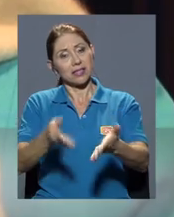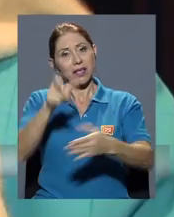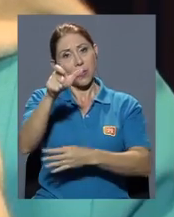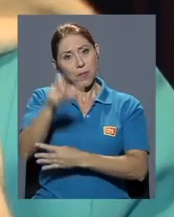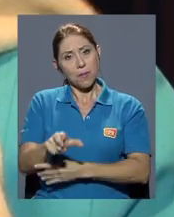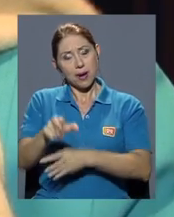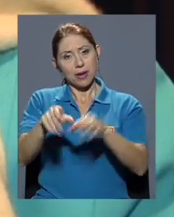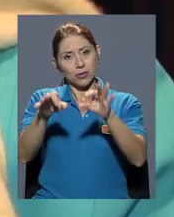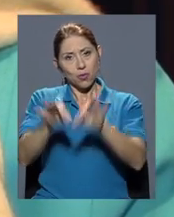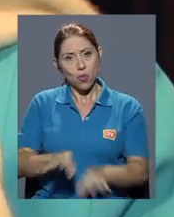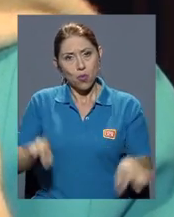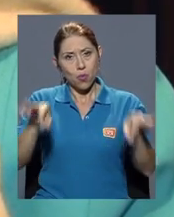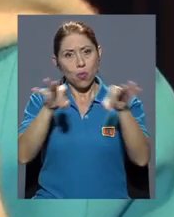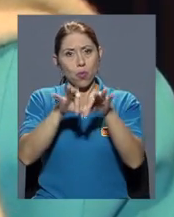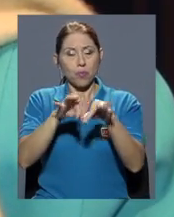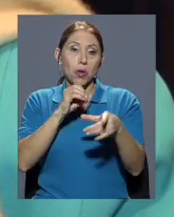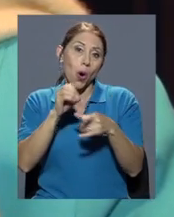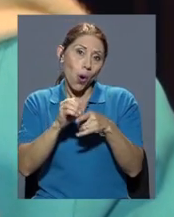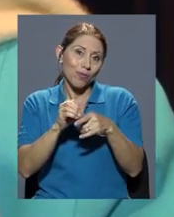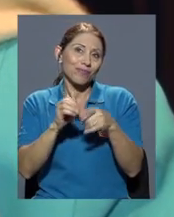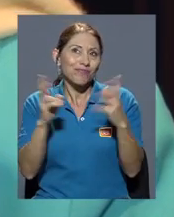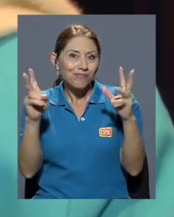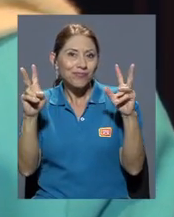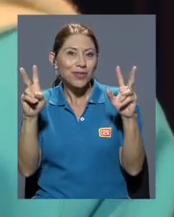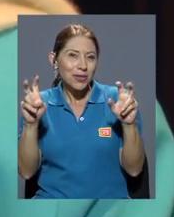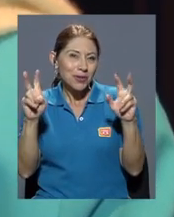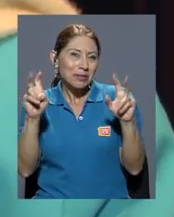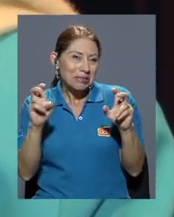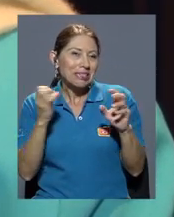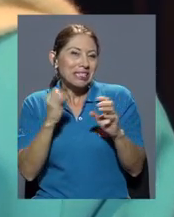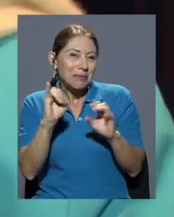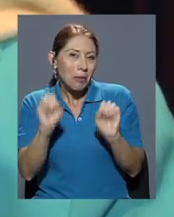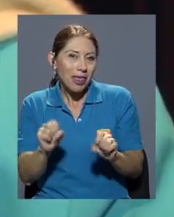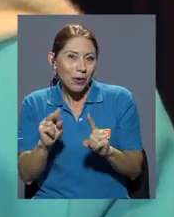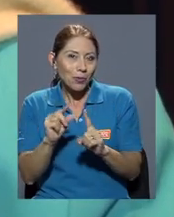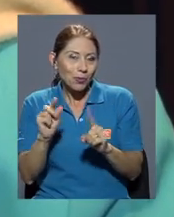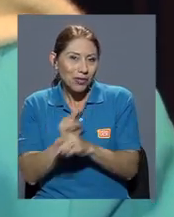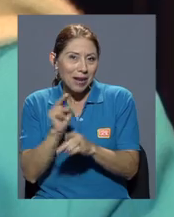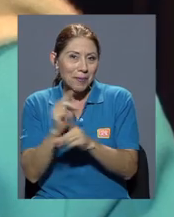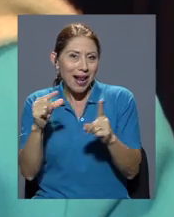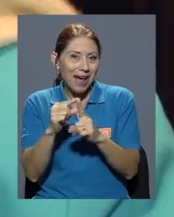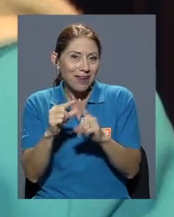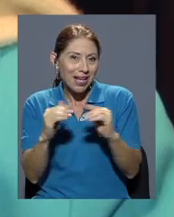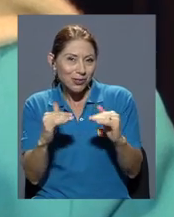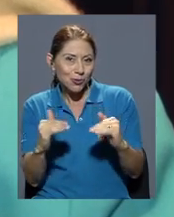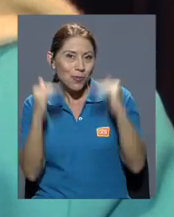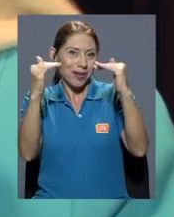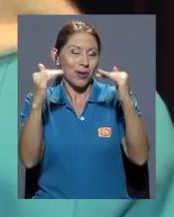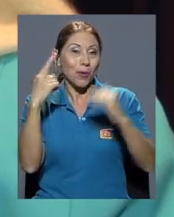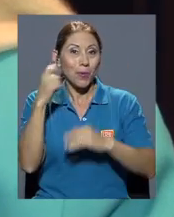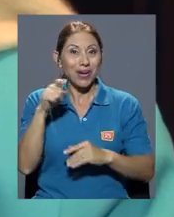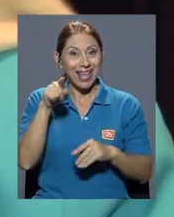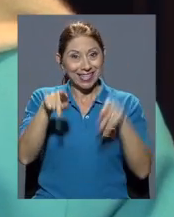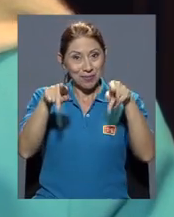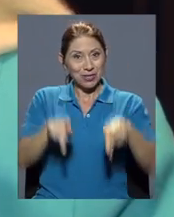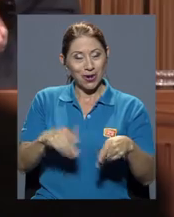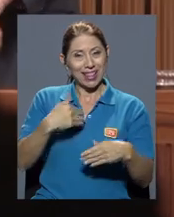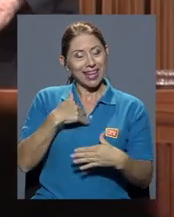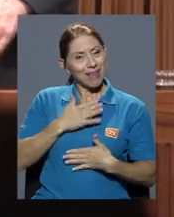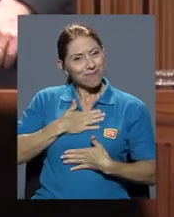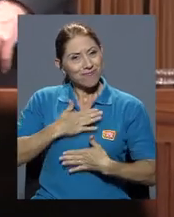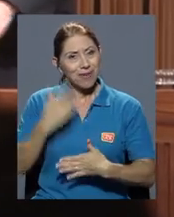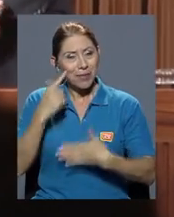valiosa, o si se le podía decir superior, si esa palabra se podía usar, era porque tenía esa vocación para